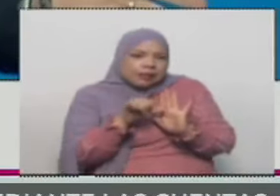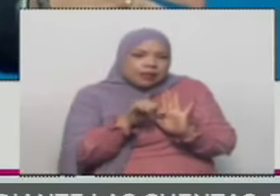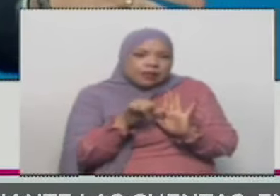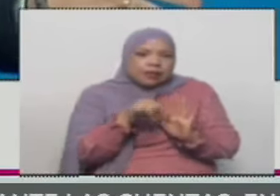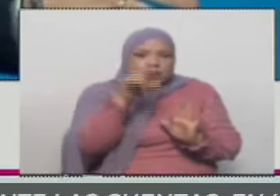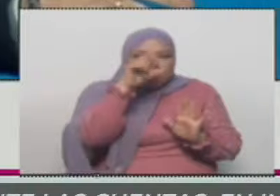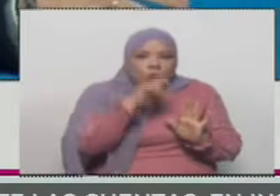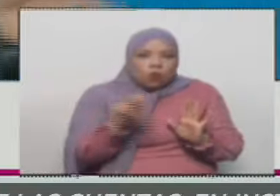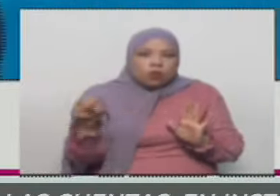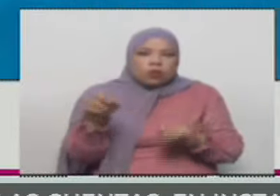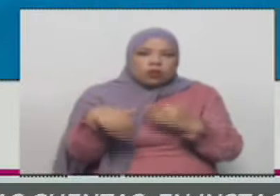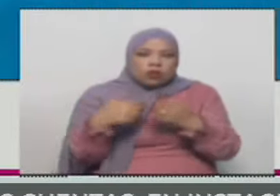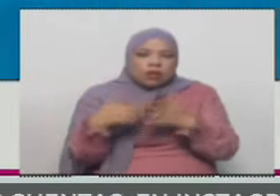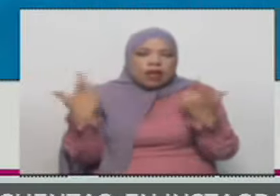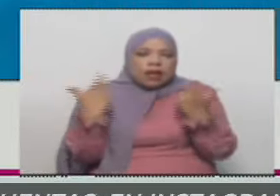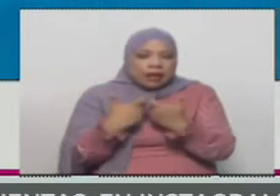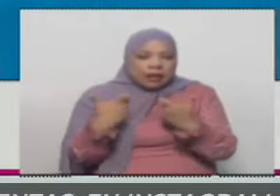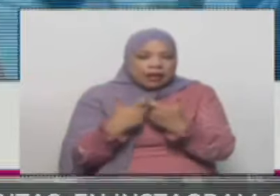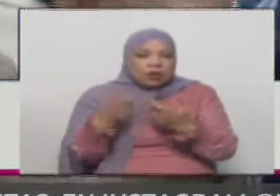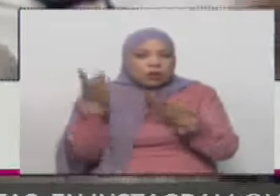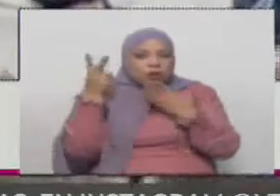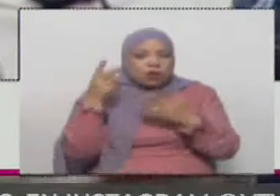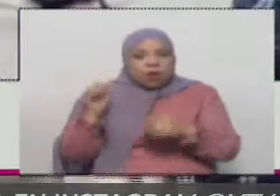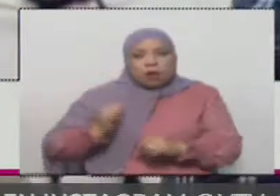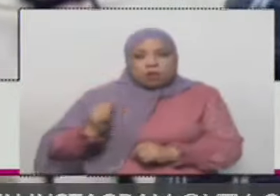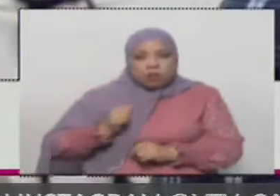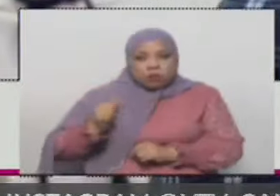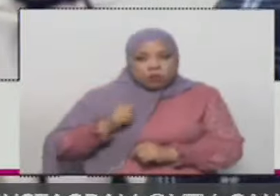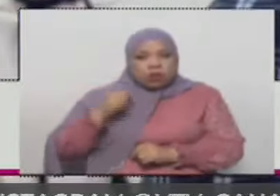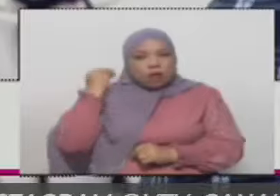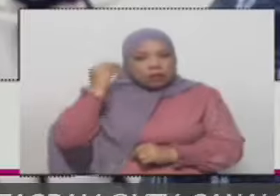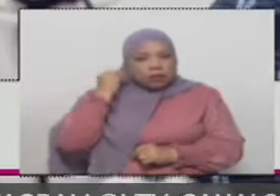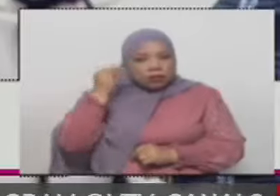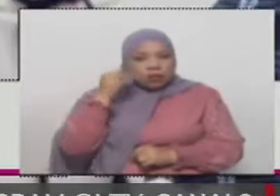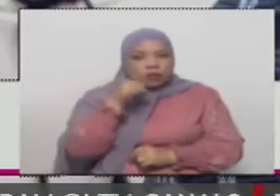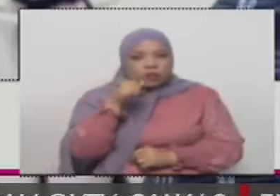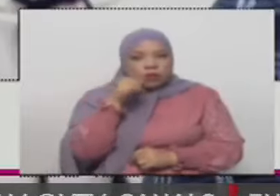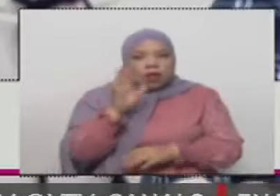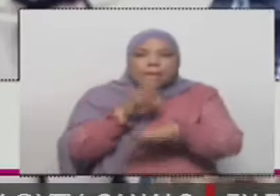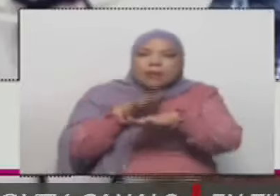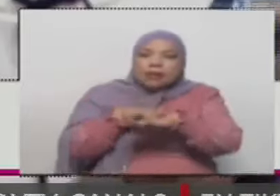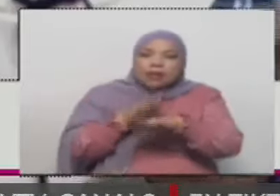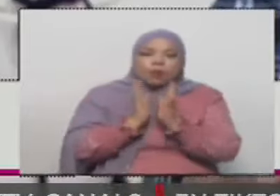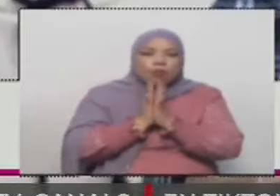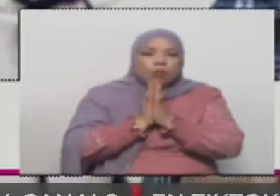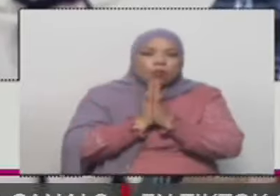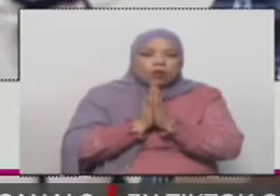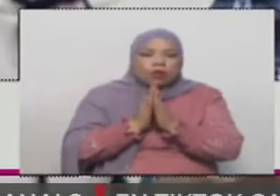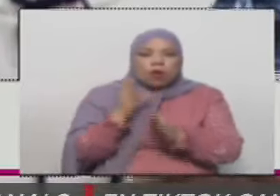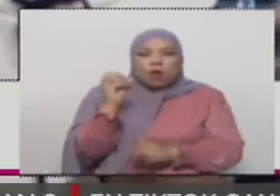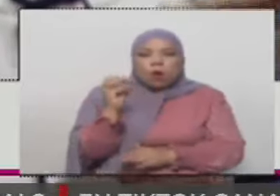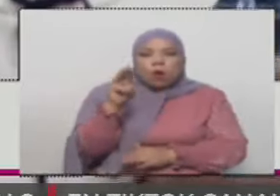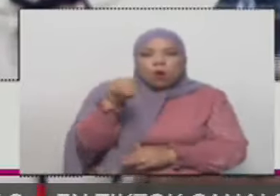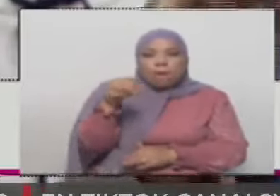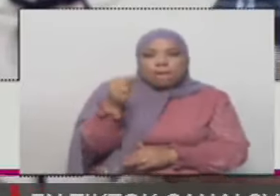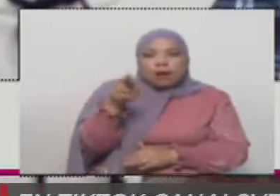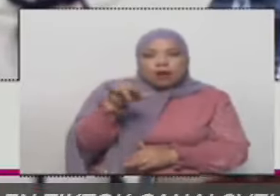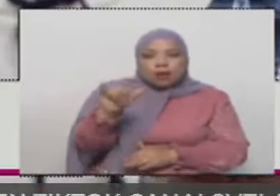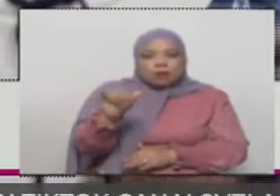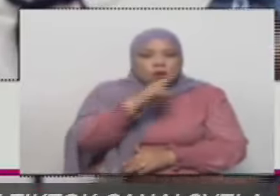el bicentenario el de Junín. Bueno, yo quisiera aprovechar esa reflexión suya para pedirle a Omaira Gutiérrez, que es nuestra jefa